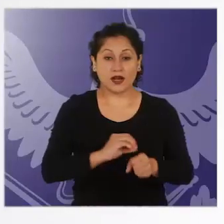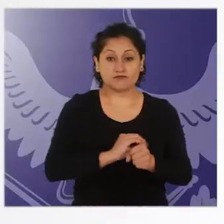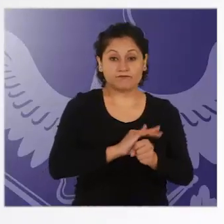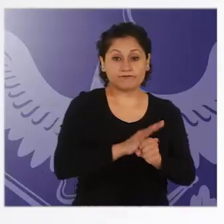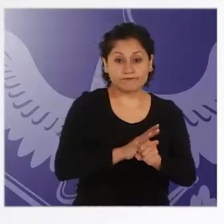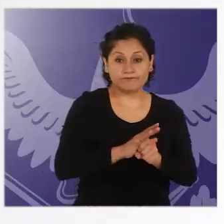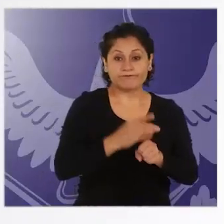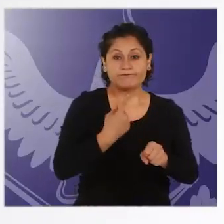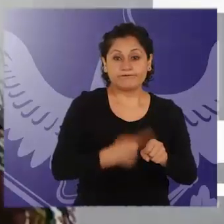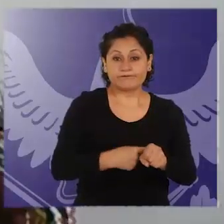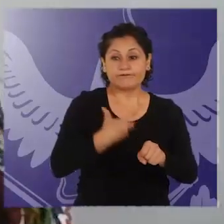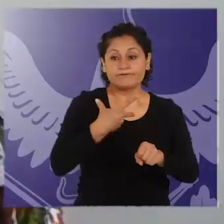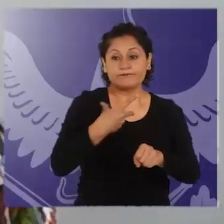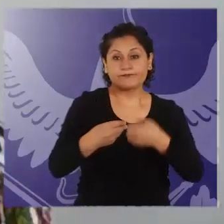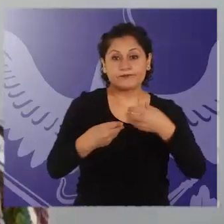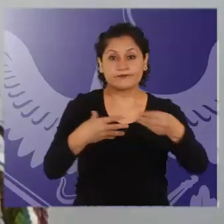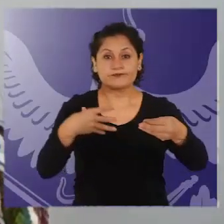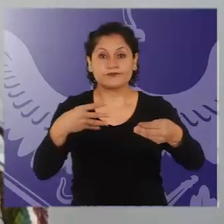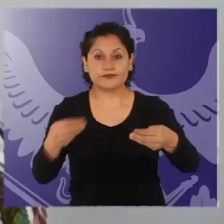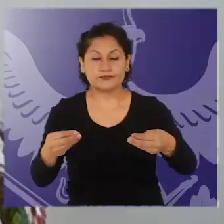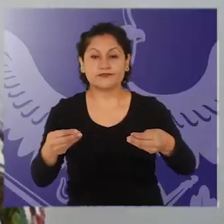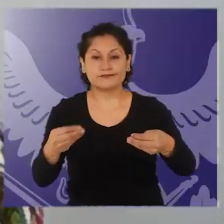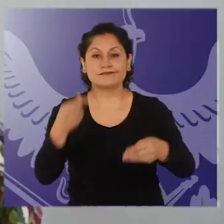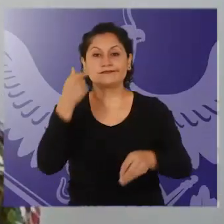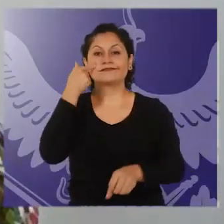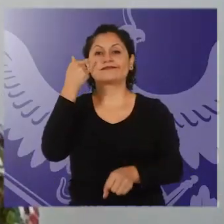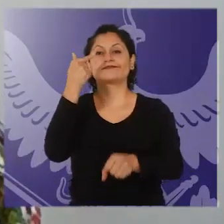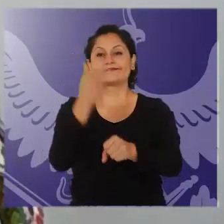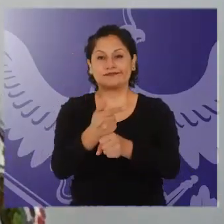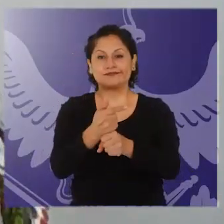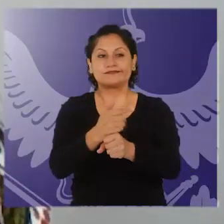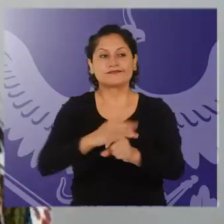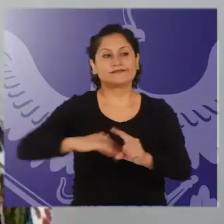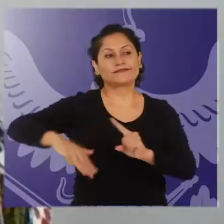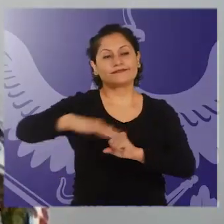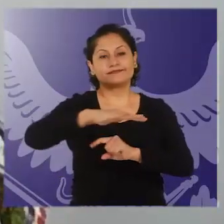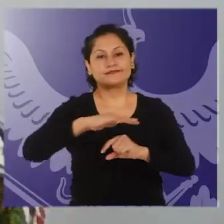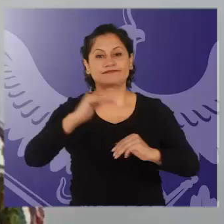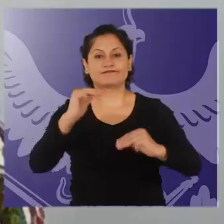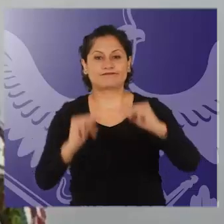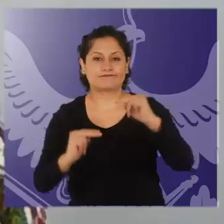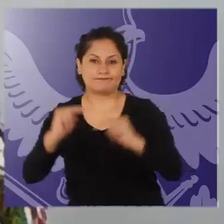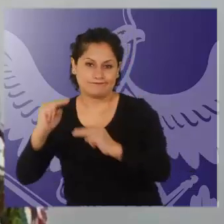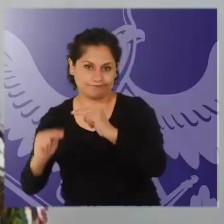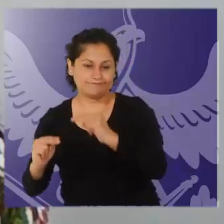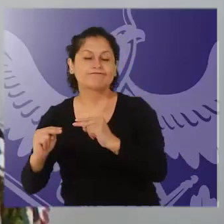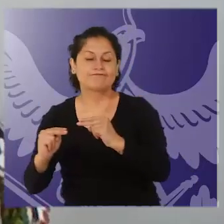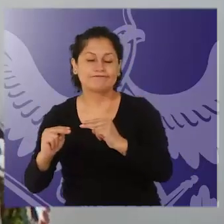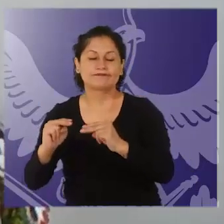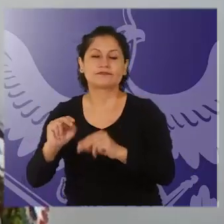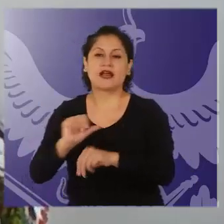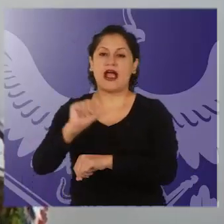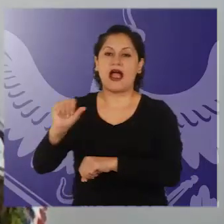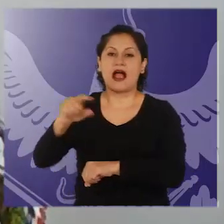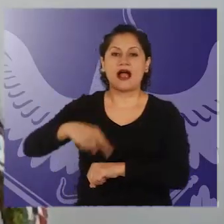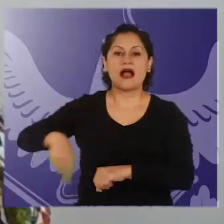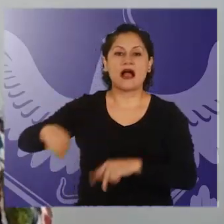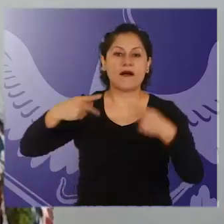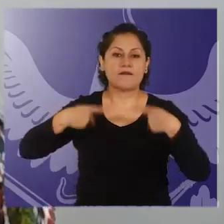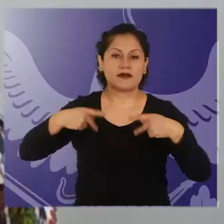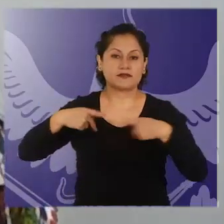La pandemia del COVID-19 ha puesto en evidencia el racismo estructural y las profundas desigualdades que enfrentamos pueblos y comunidades